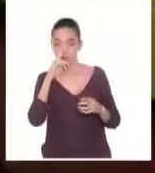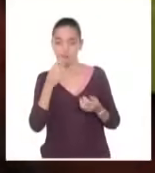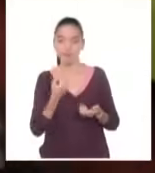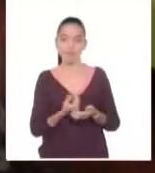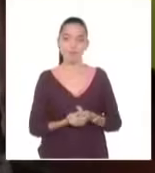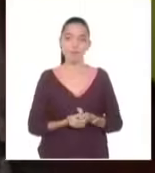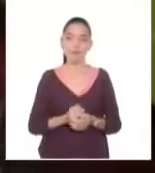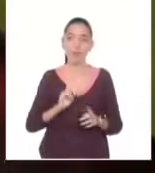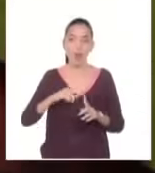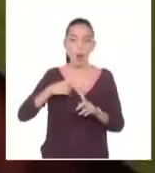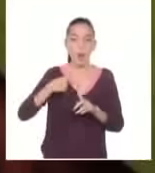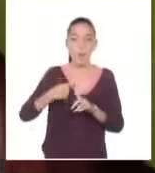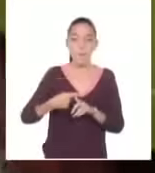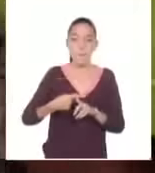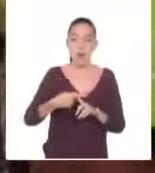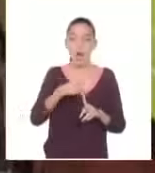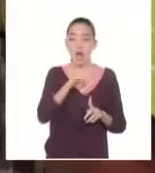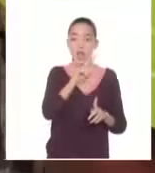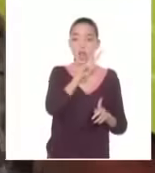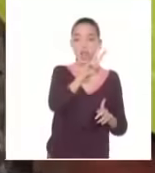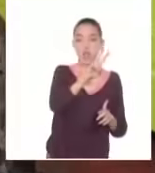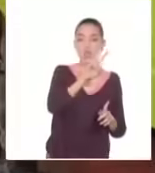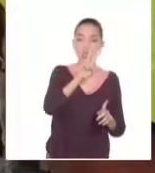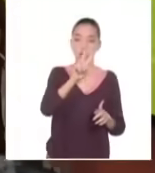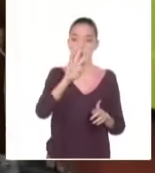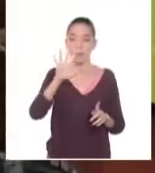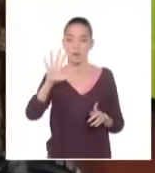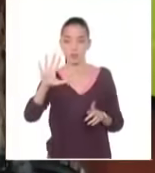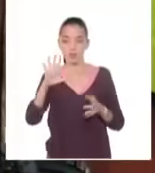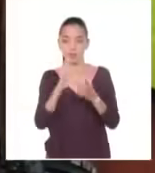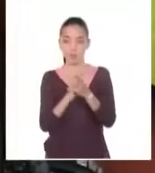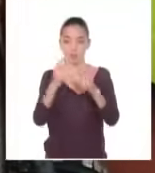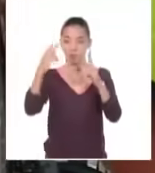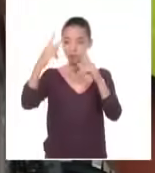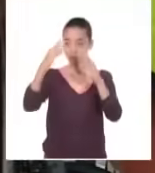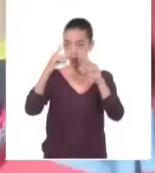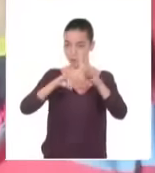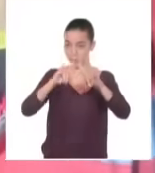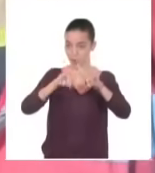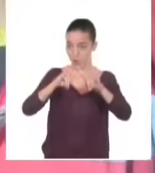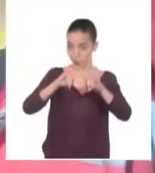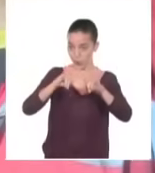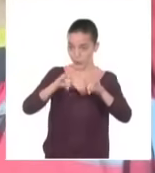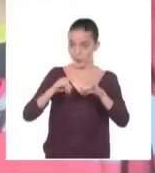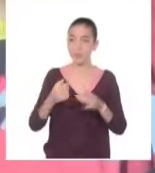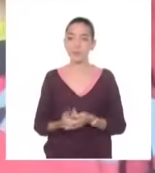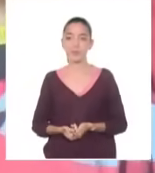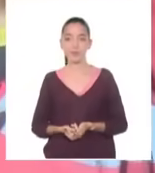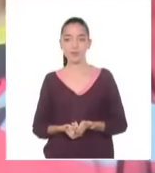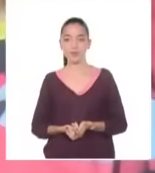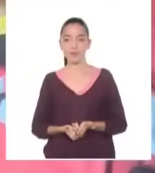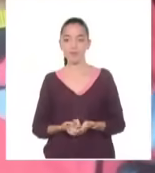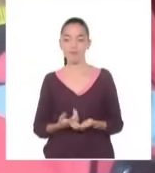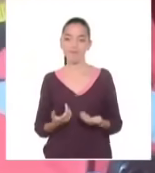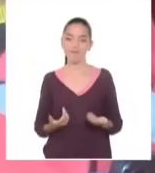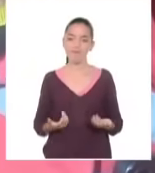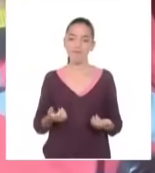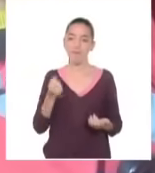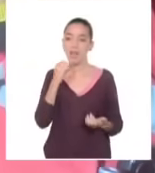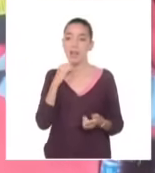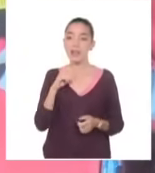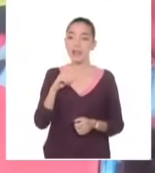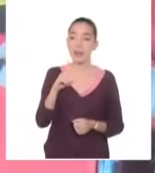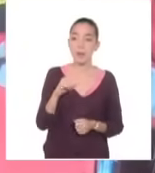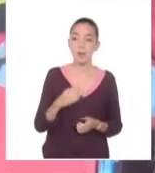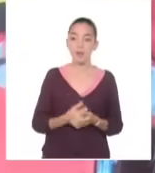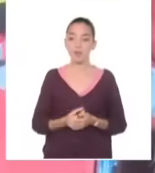megawatts. Y además por la ubicación geográfica, que tiene. También ha coincidido un incremento